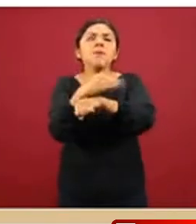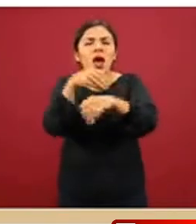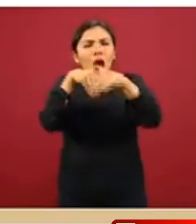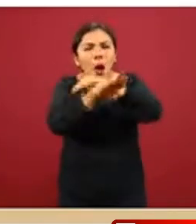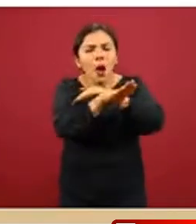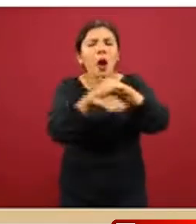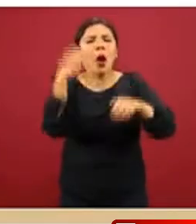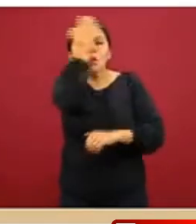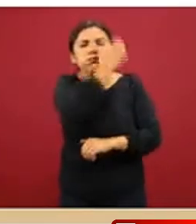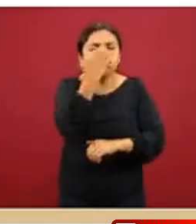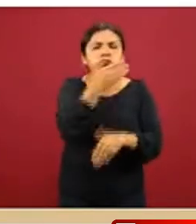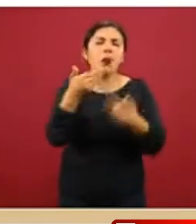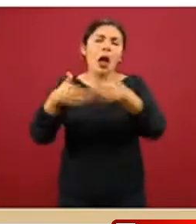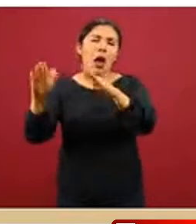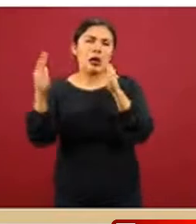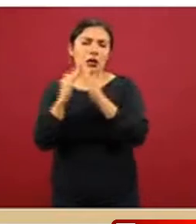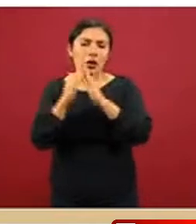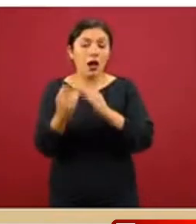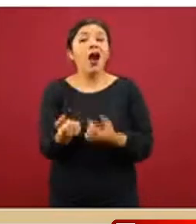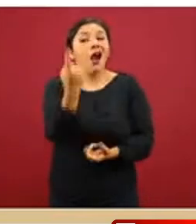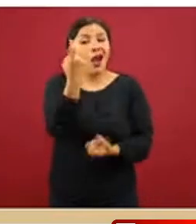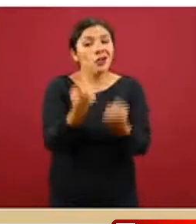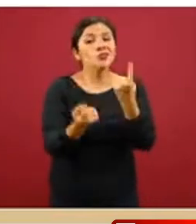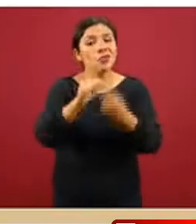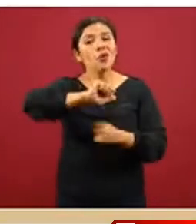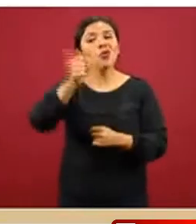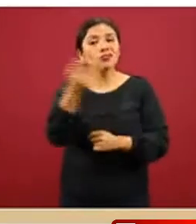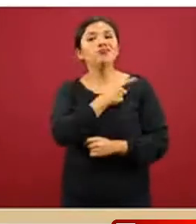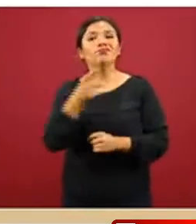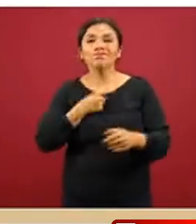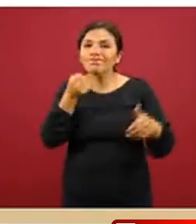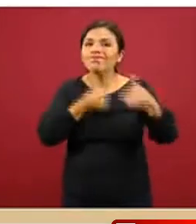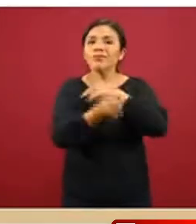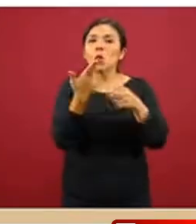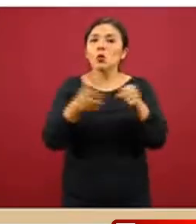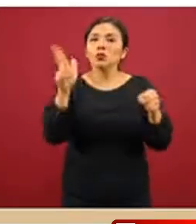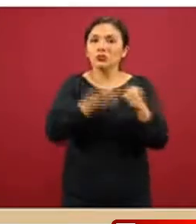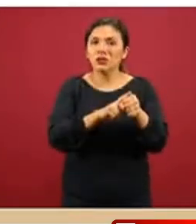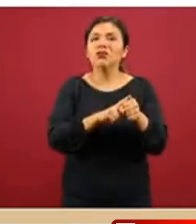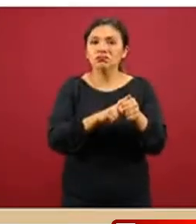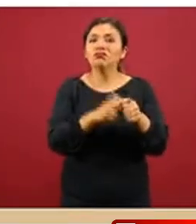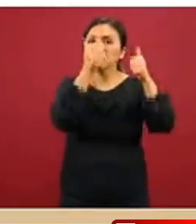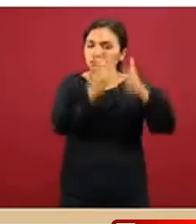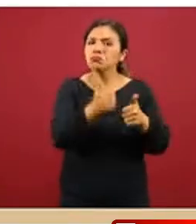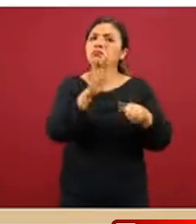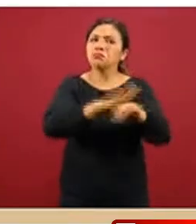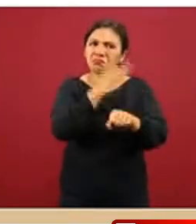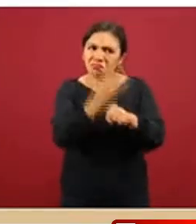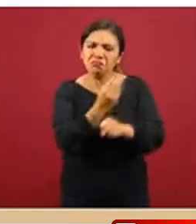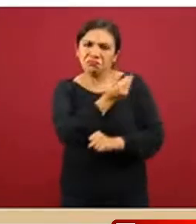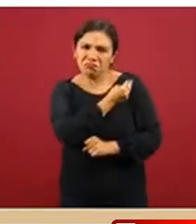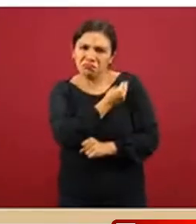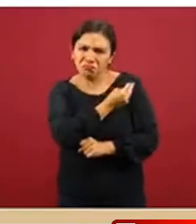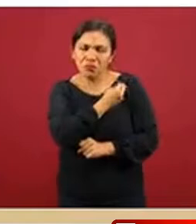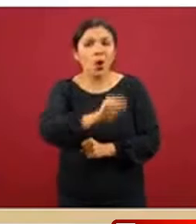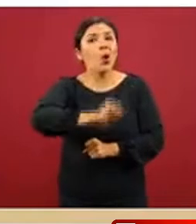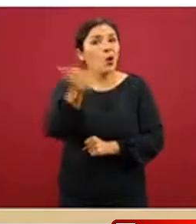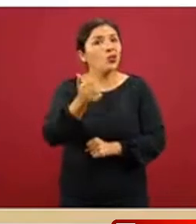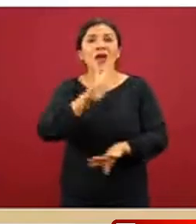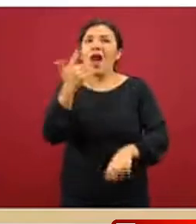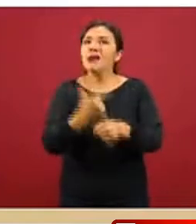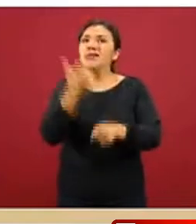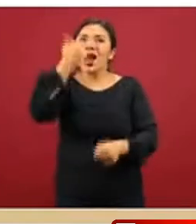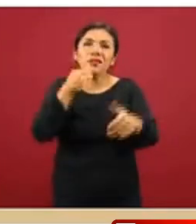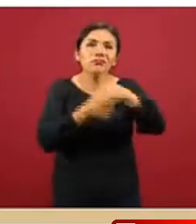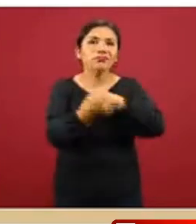aunque también tenemos algunos grupos que tuvieron que ser hospitalizados, algunos cursaron estables, otros entraron de manera ya